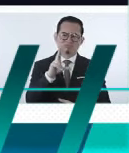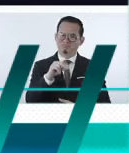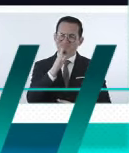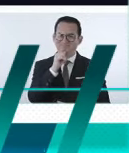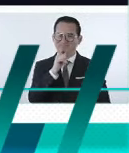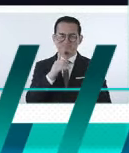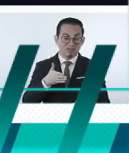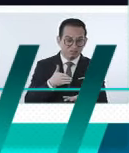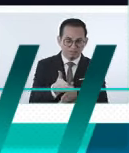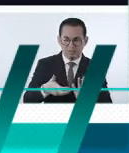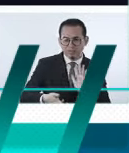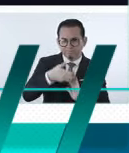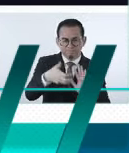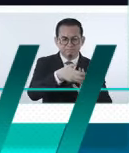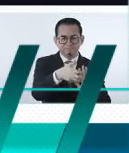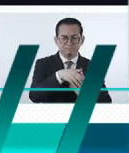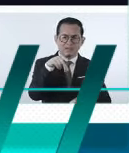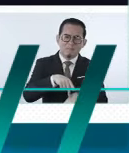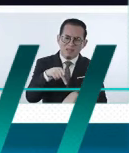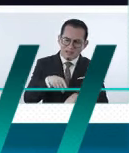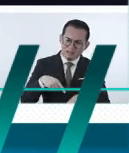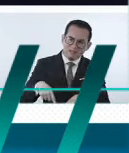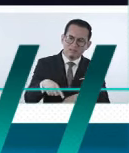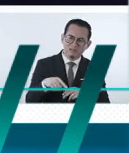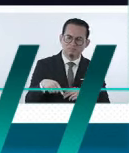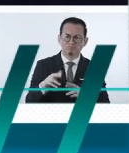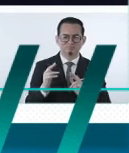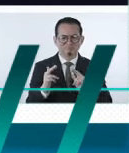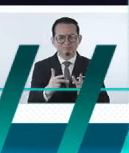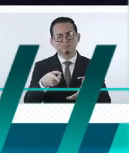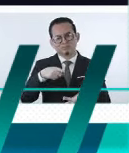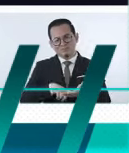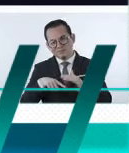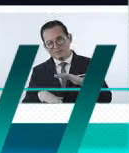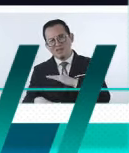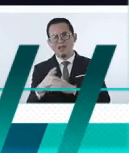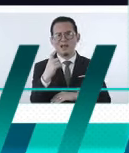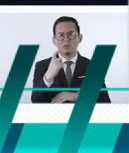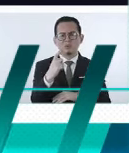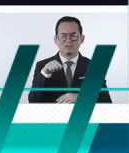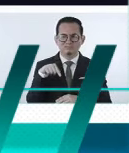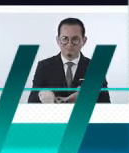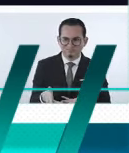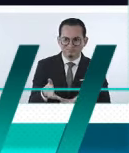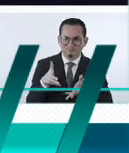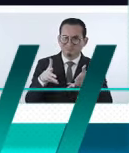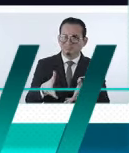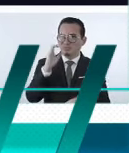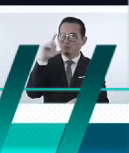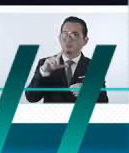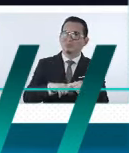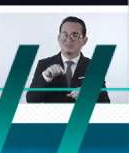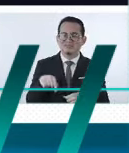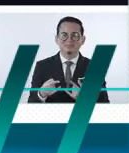durante todo este tiempo, es un proyecto que trae consigna desde Estados Unidos. Es